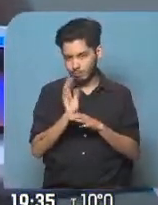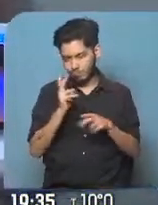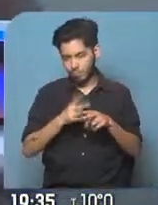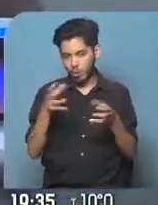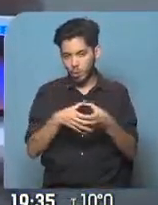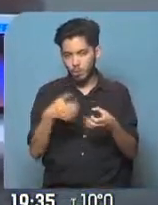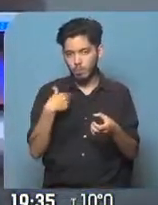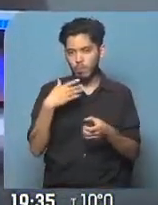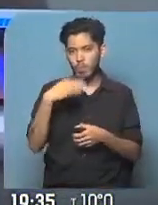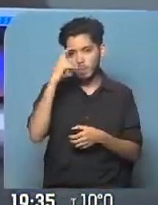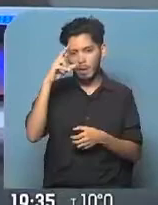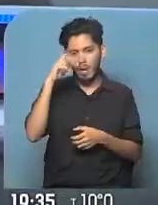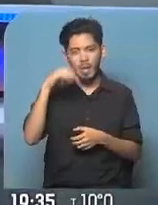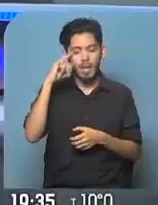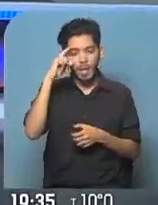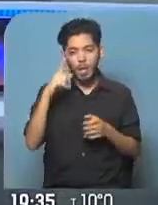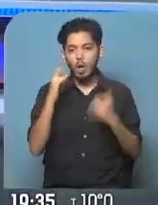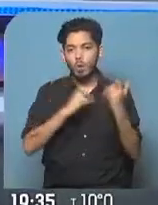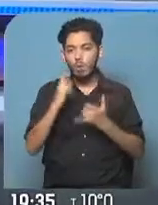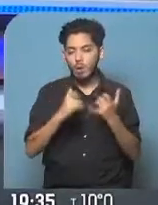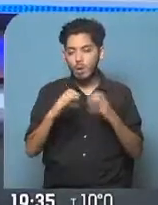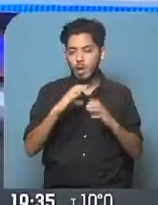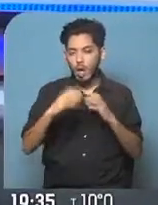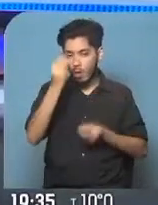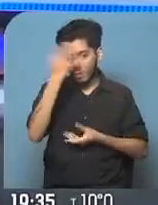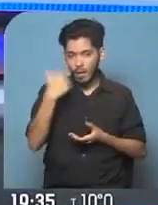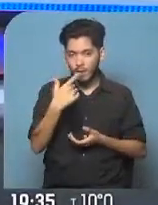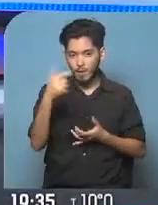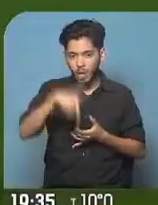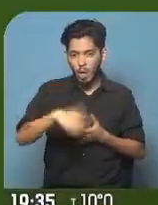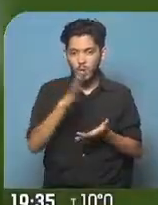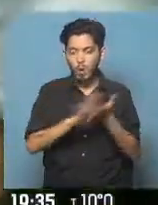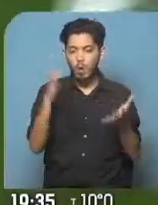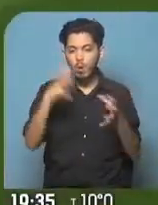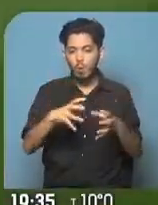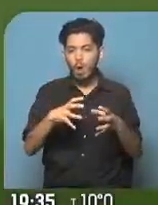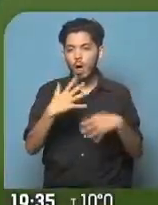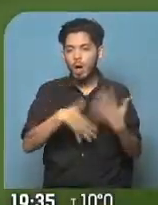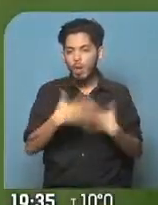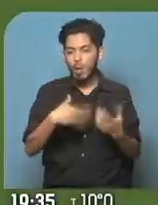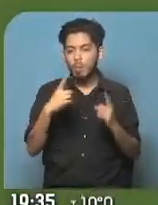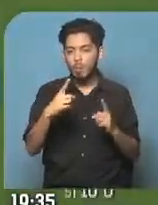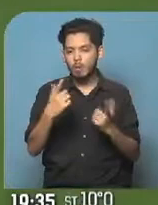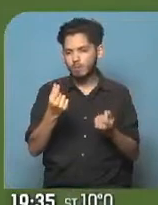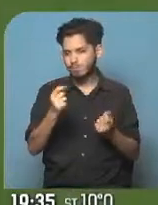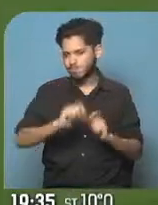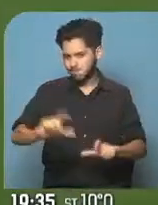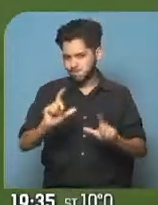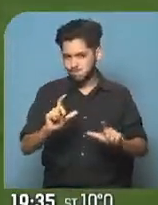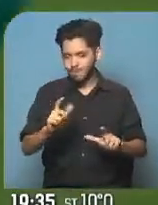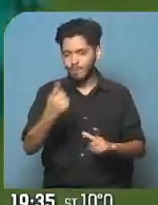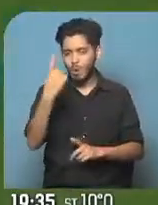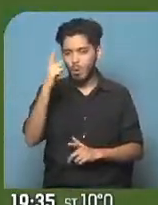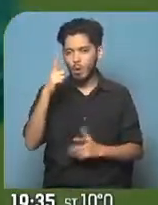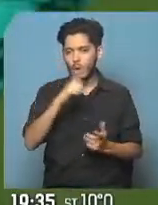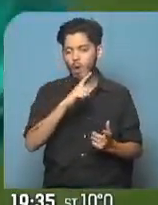conjunto merengue, por medio de un comunicado oficial. Hoy informó que va a ser nuevo futbolista de la Juventus a cambio de una cifra millonaria. Es uno de los